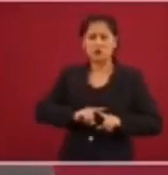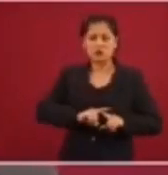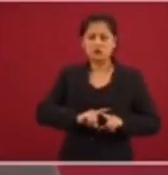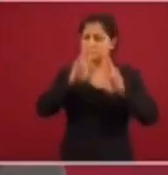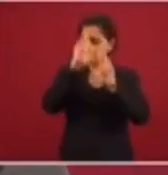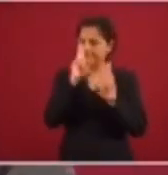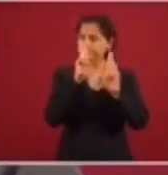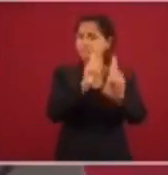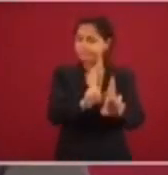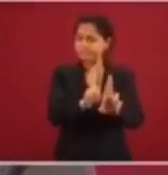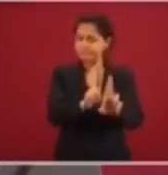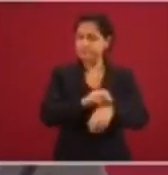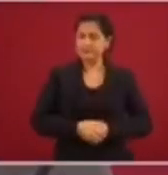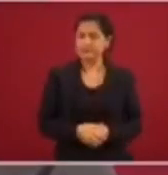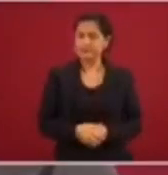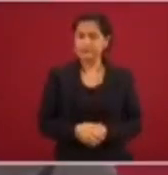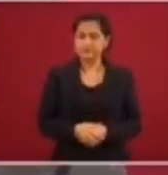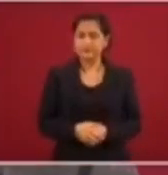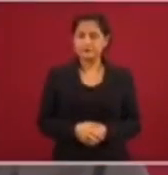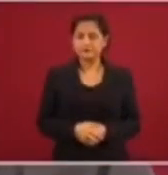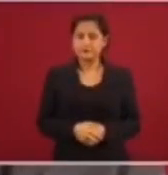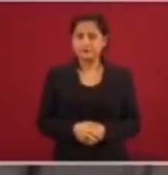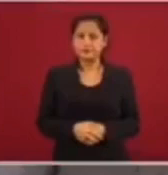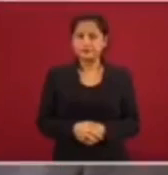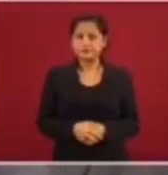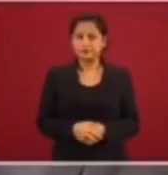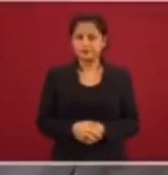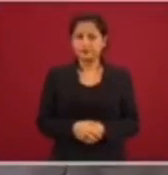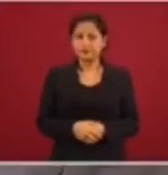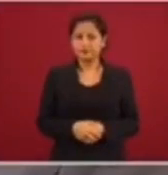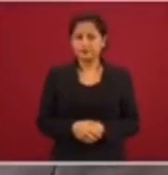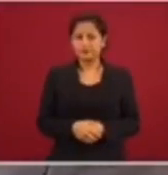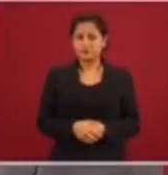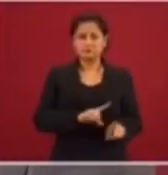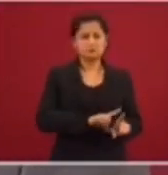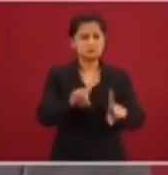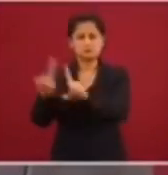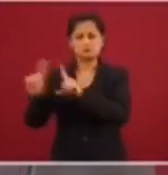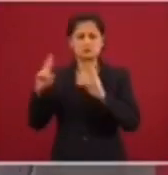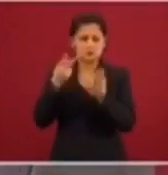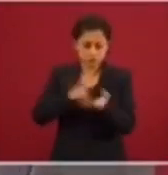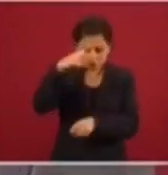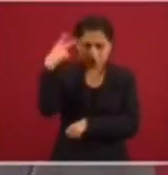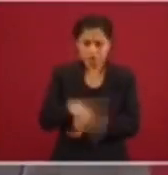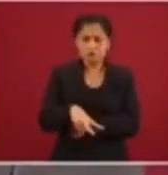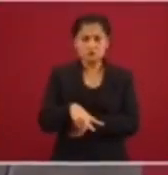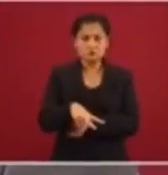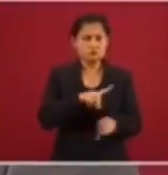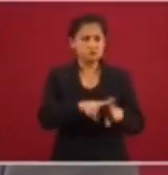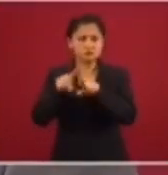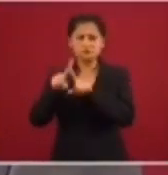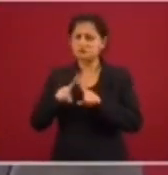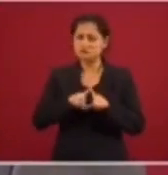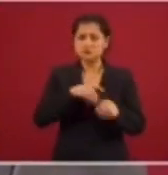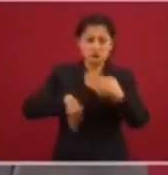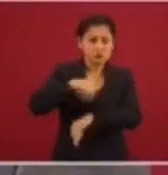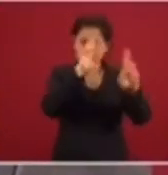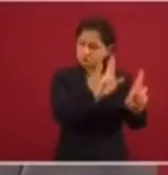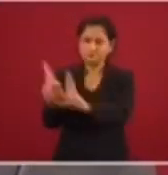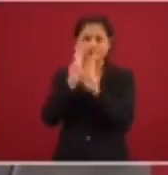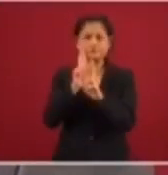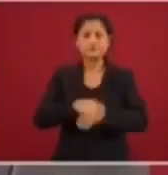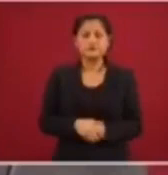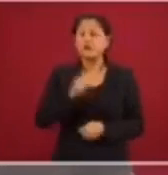denominaciones, a todas las religiones que existen y se practican en México. A la comunidad judía, todos los respetamos.